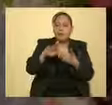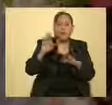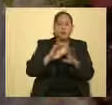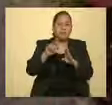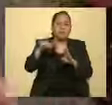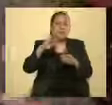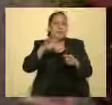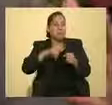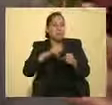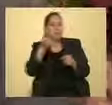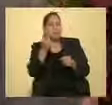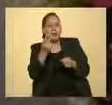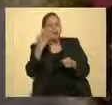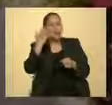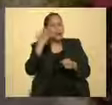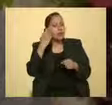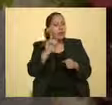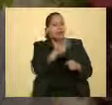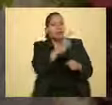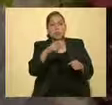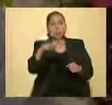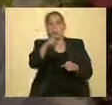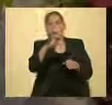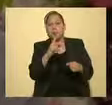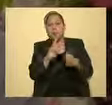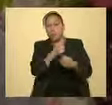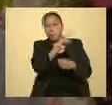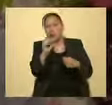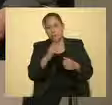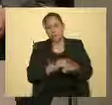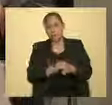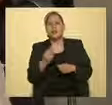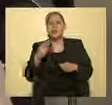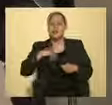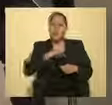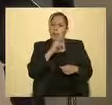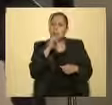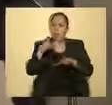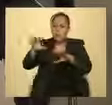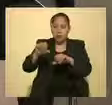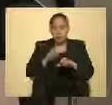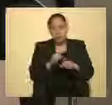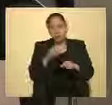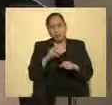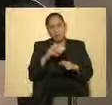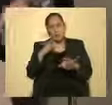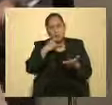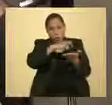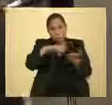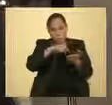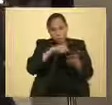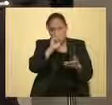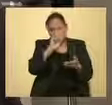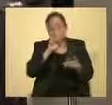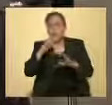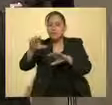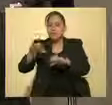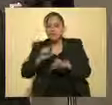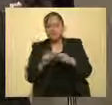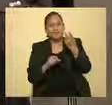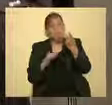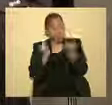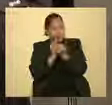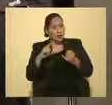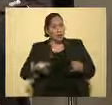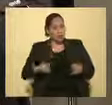que estos perros y gatos sigan por ahí desbalagados en las calles. Hay que adoptar y no comprar. Es lo mejor, yo creo. Y rápidamente, también el